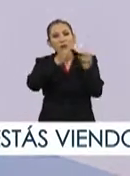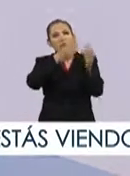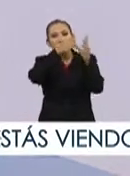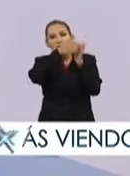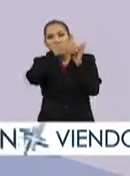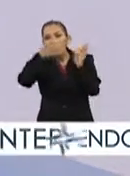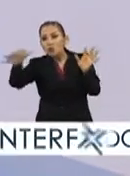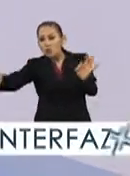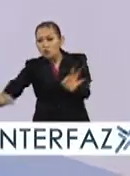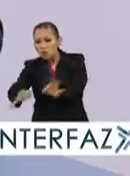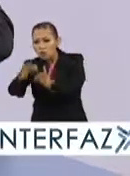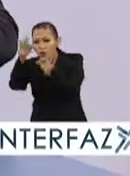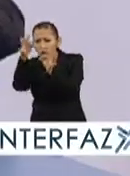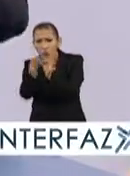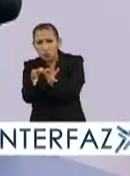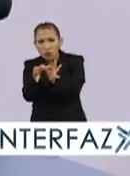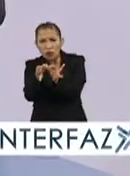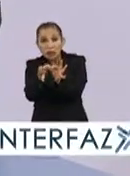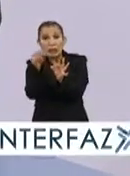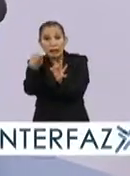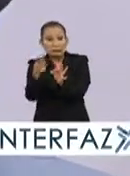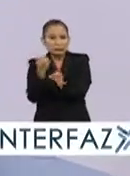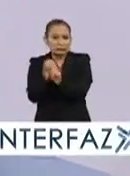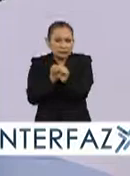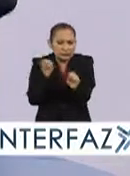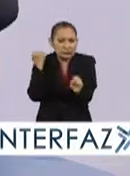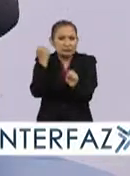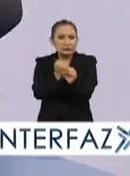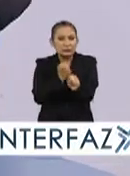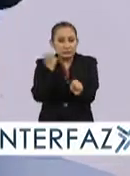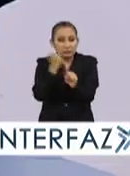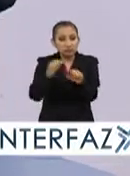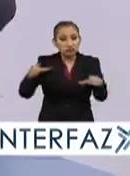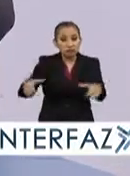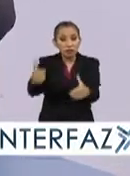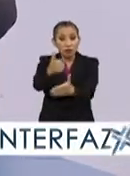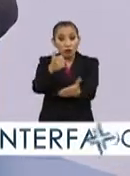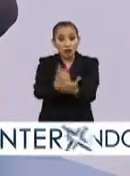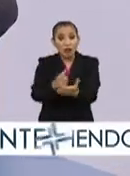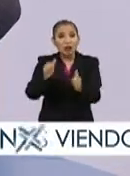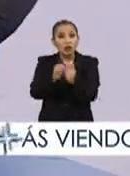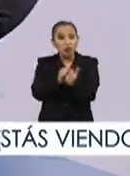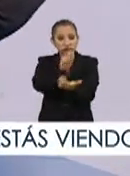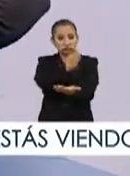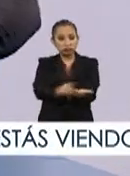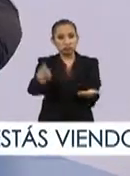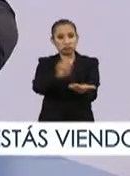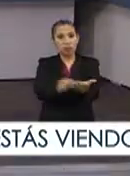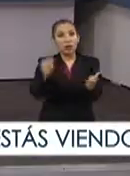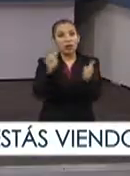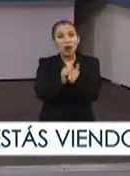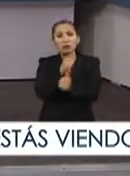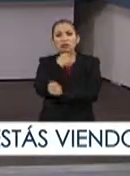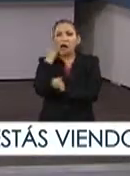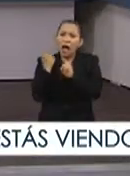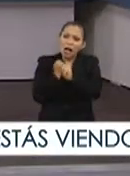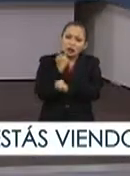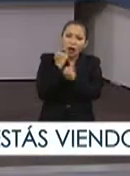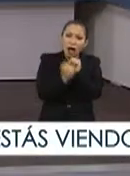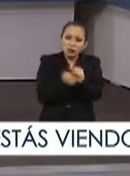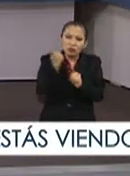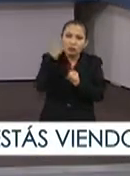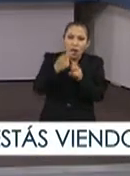llegar a esta precisión fue un ejercicio de una civilización con escritura a través de cientos de años para